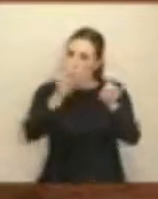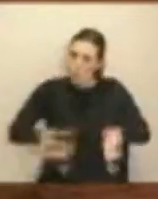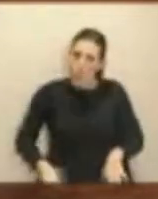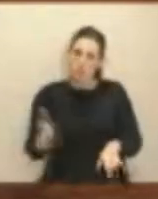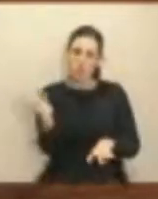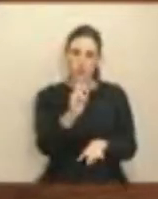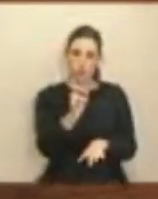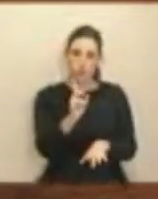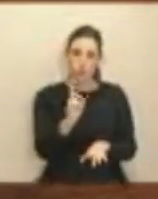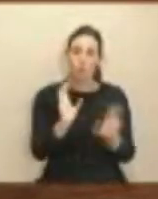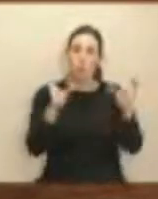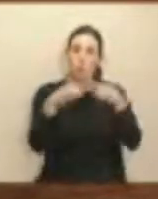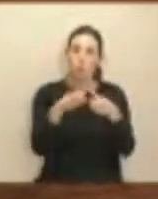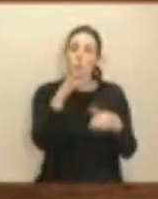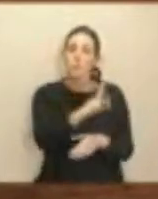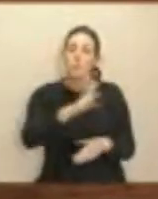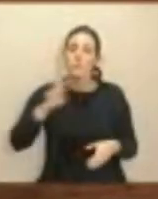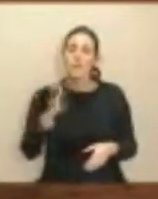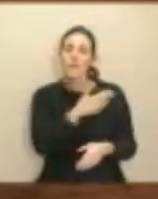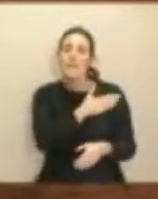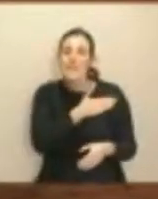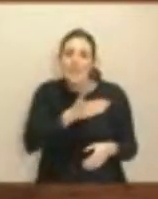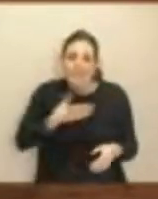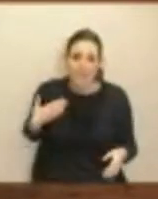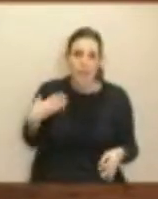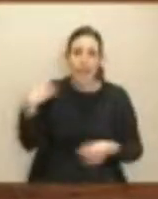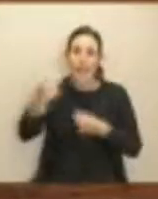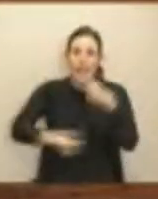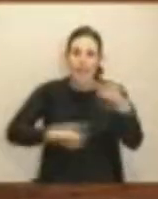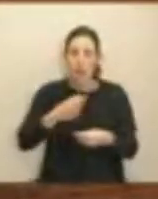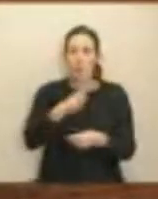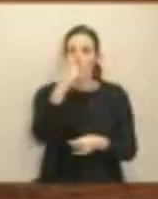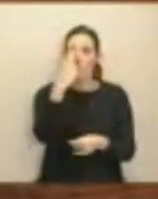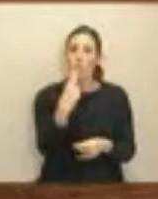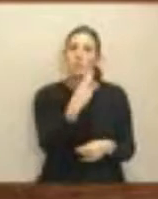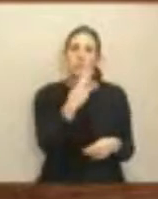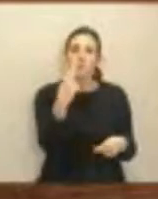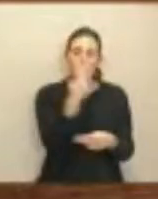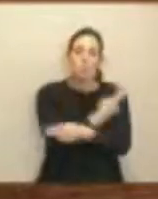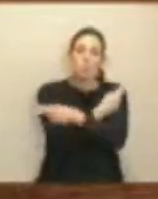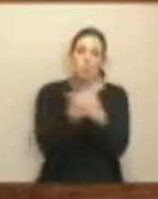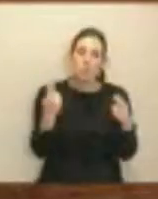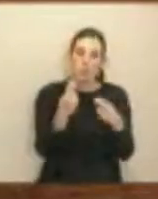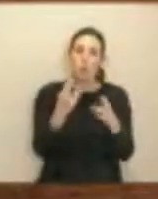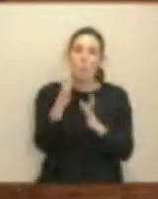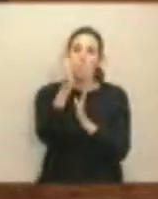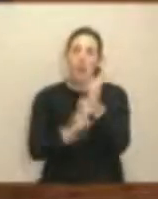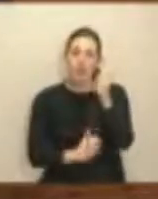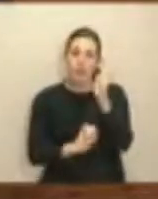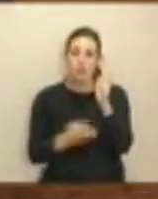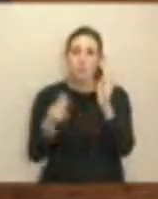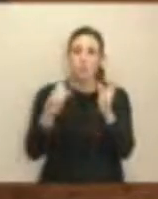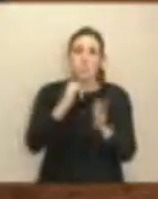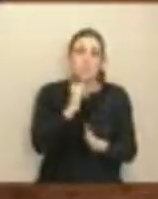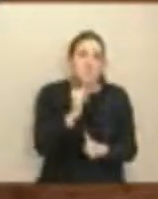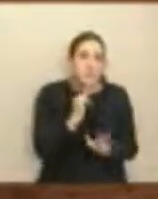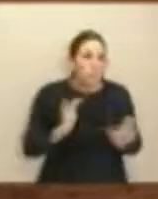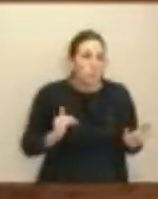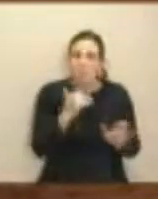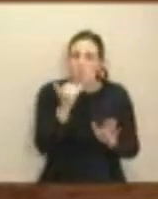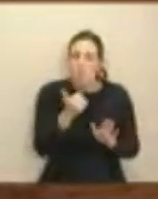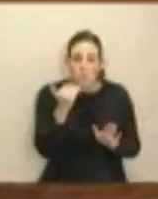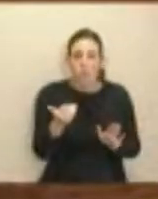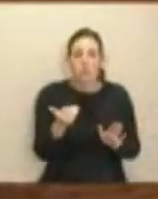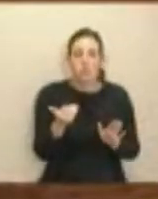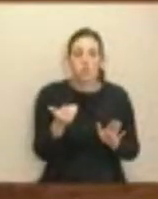mismo. El Partido Popular quiere y hará, porque es un compromiso público, la bajada, ya sea en el mínimo exento, ya